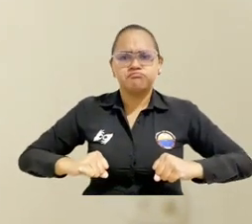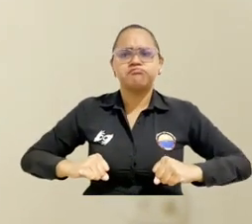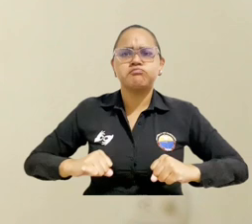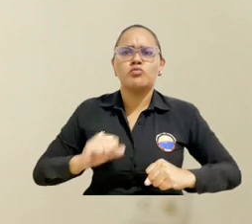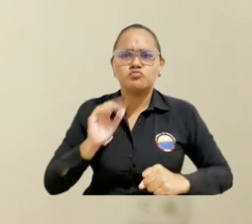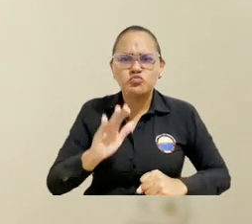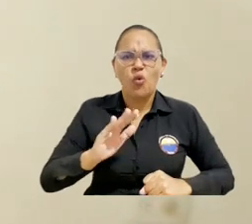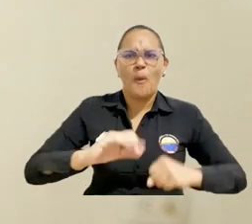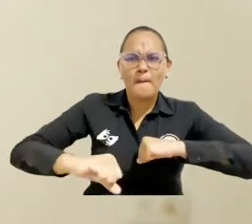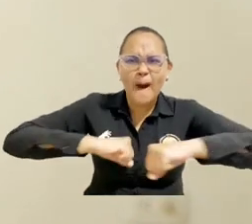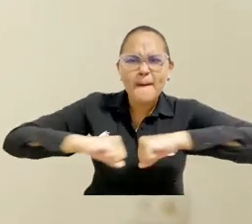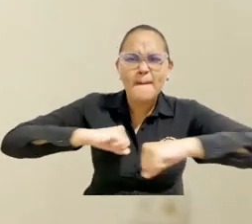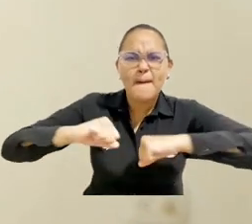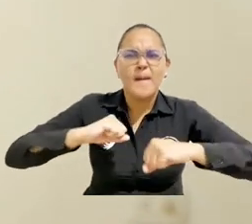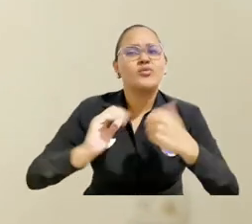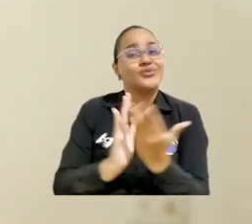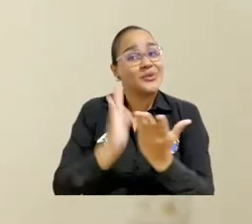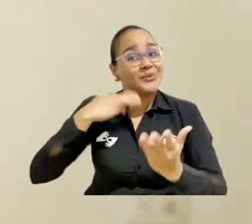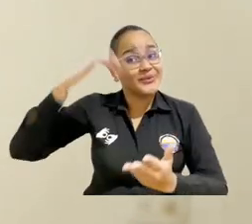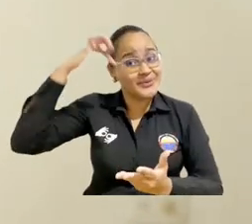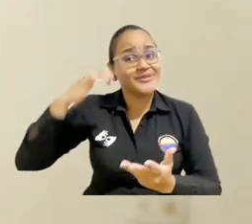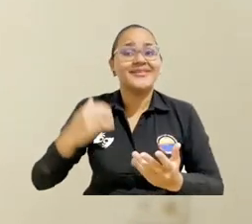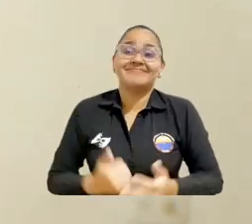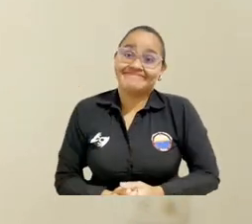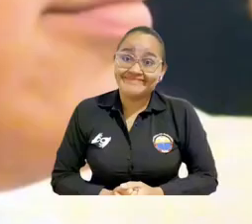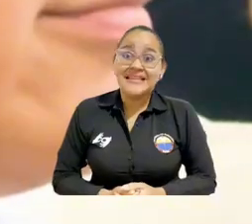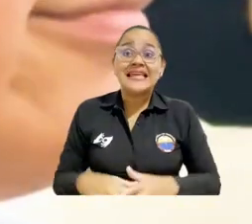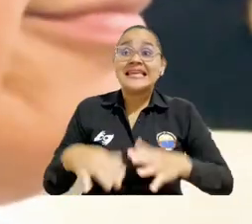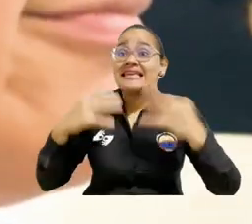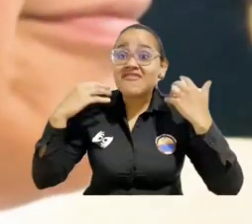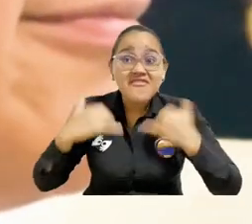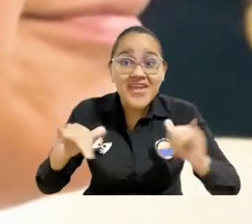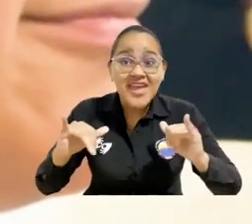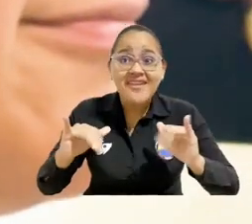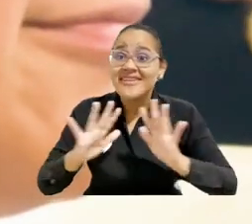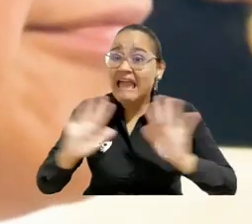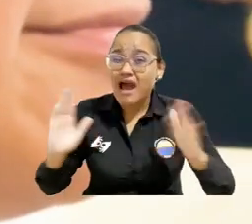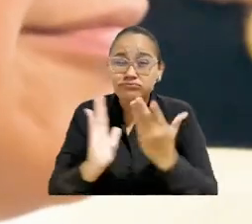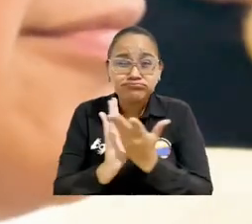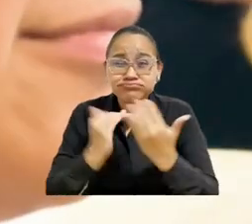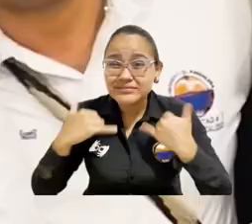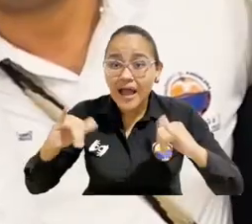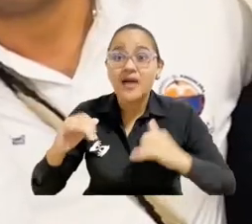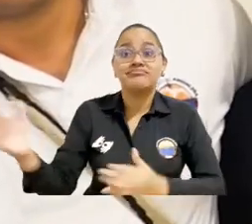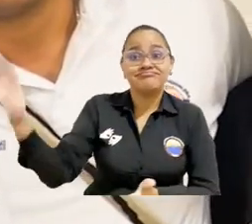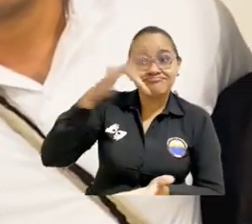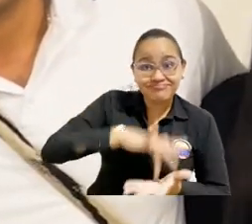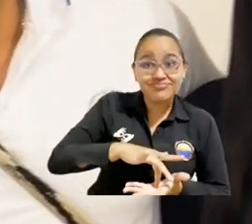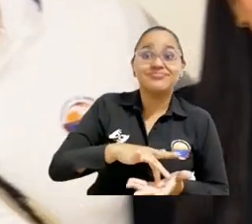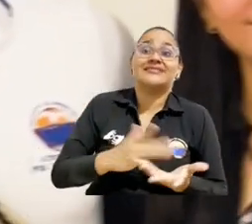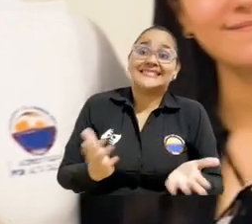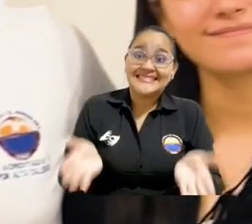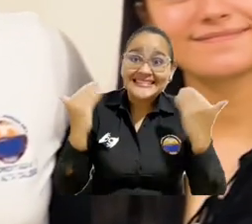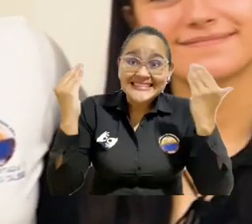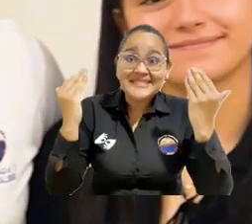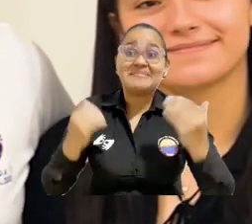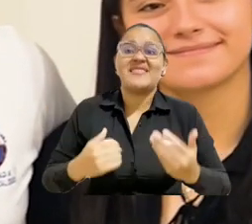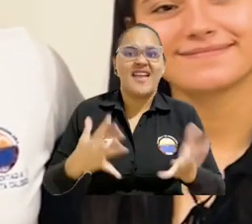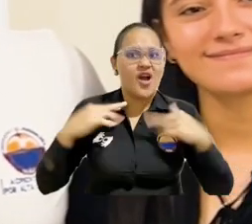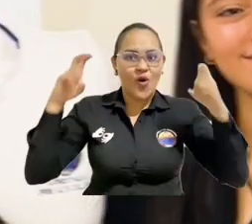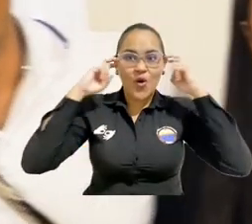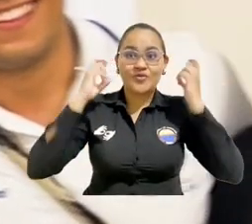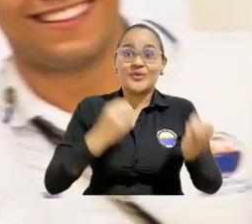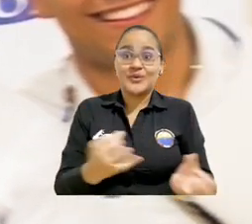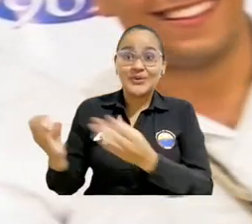garantía de que en este programa se van a hacer profesionales. Que vuelvan al municipio a traer ese conocimiento.